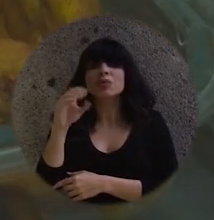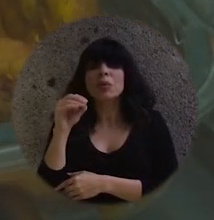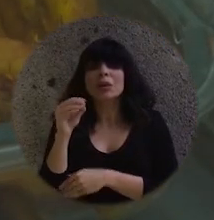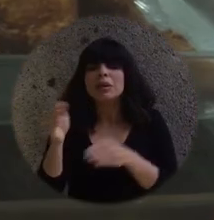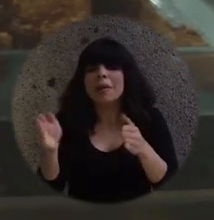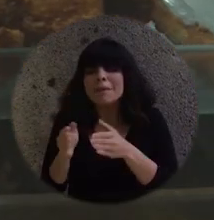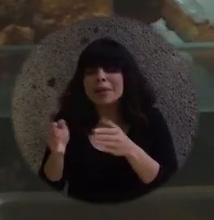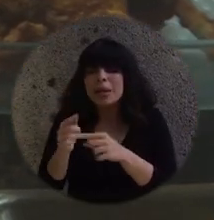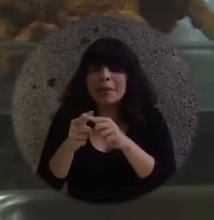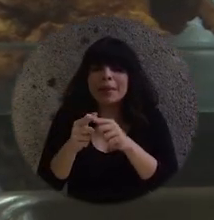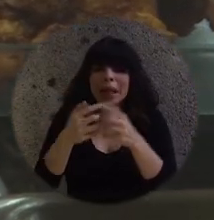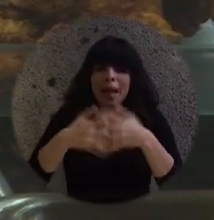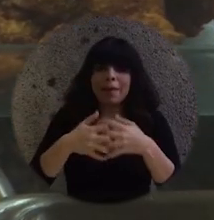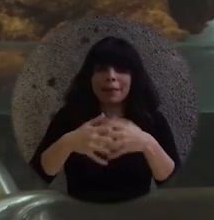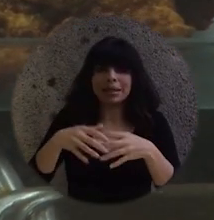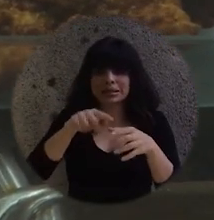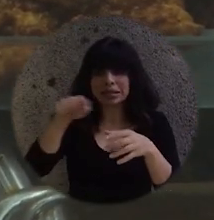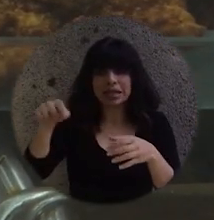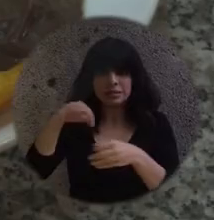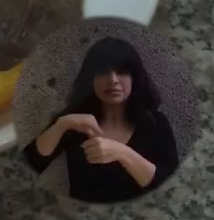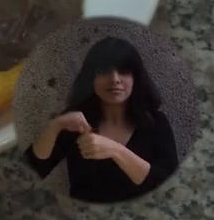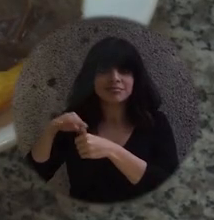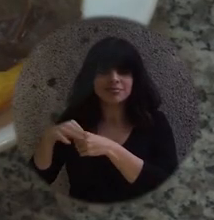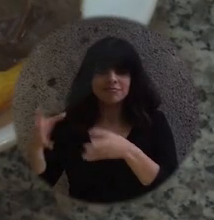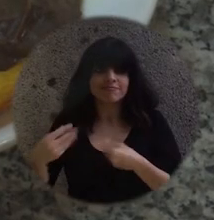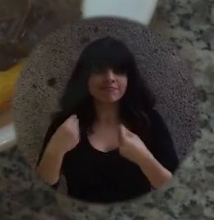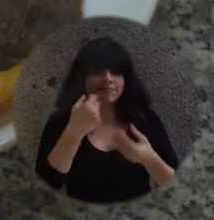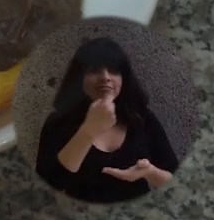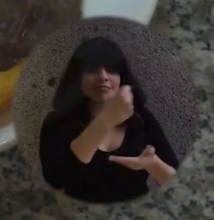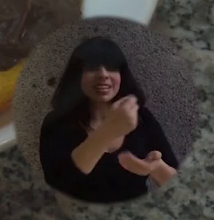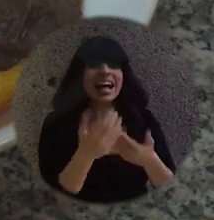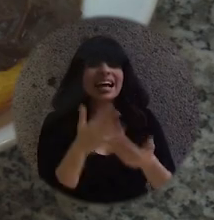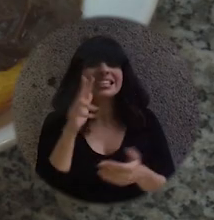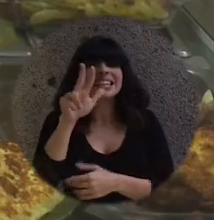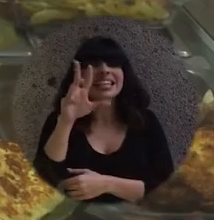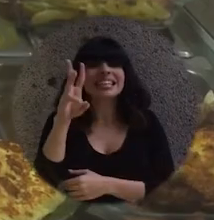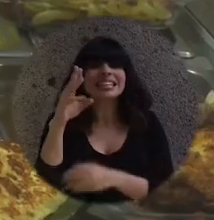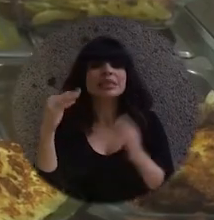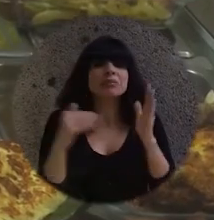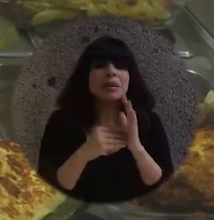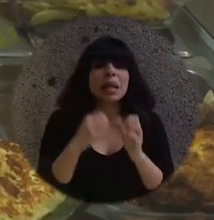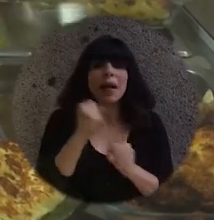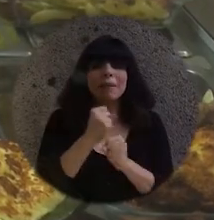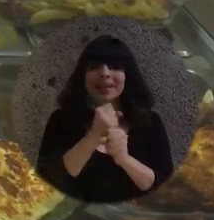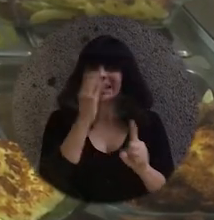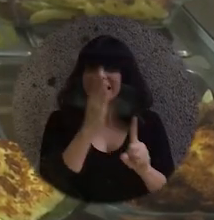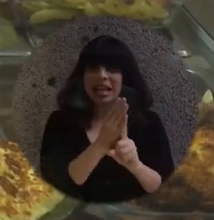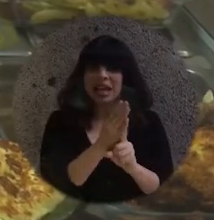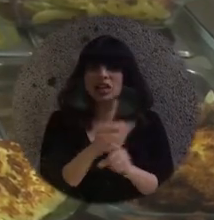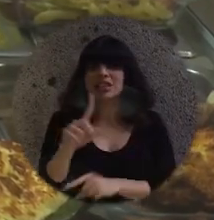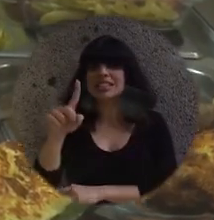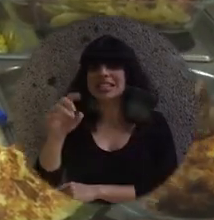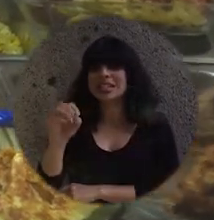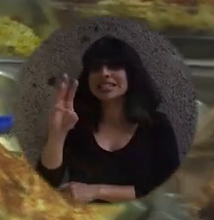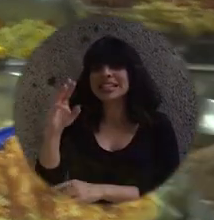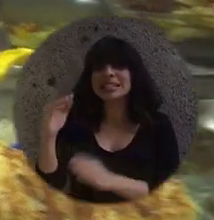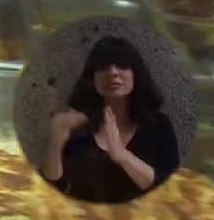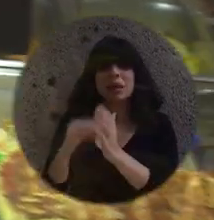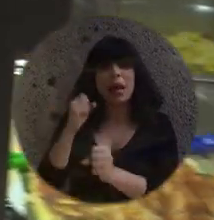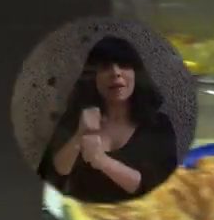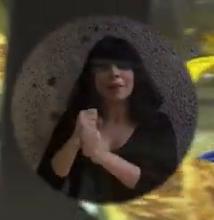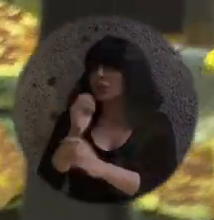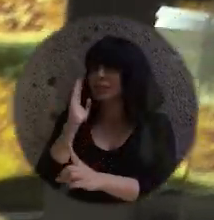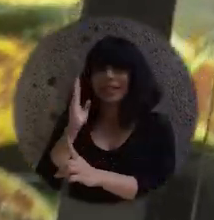micro, pequeñas y medianas agroempresas, generando casi 36,000 empleos directos y 106,000